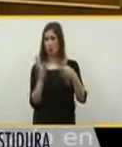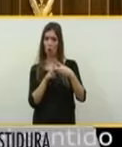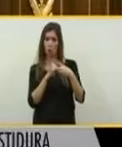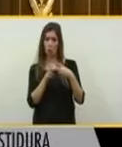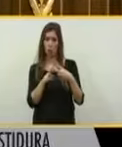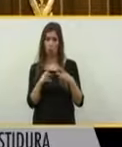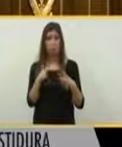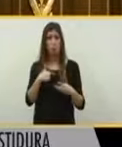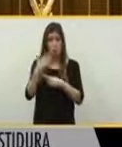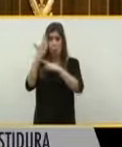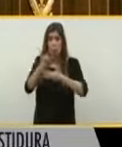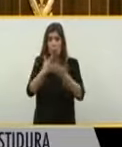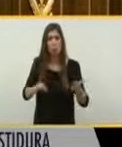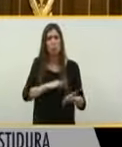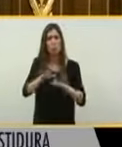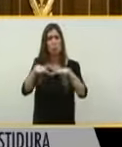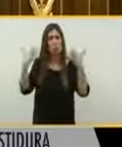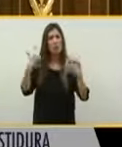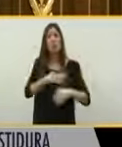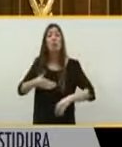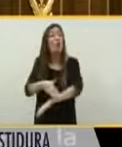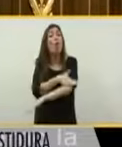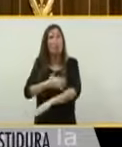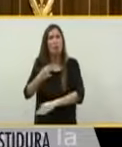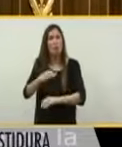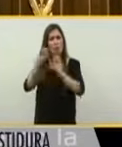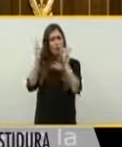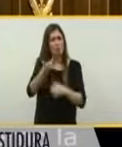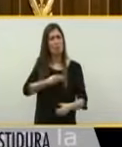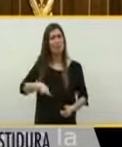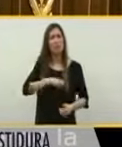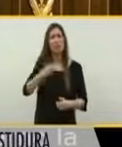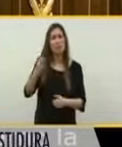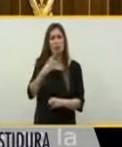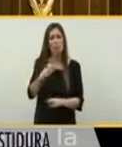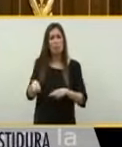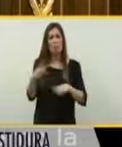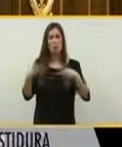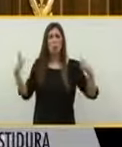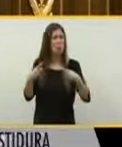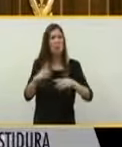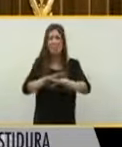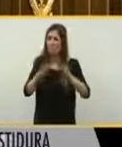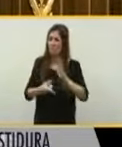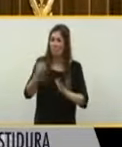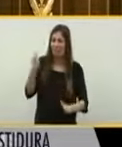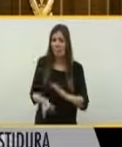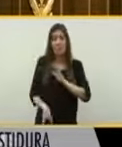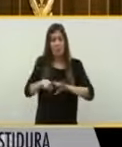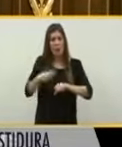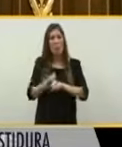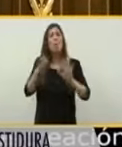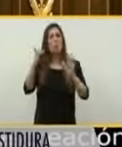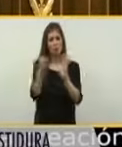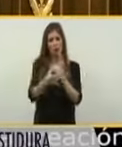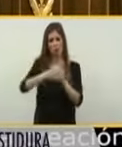llevar al gobierno la idea de una España que supere las políticas frentistas, que haga de la creación de empleo de calidad su bandera